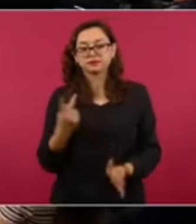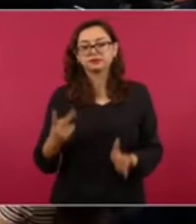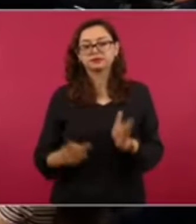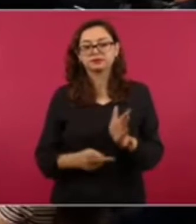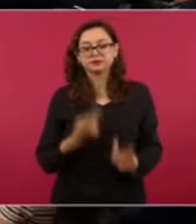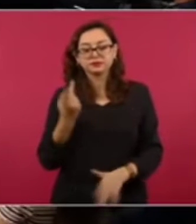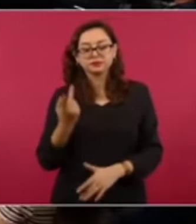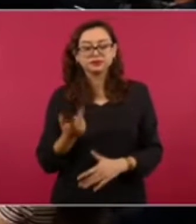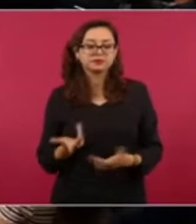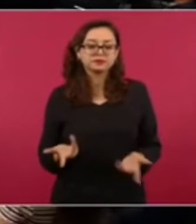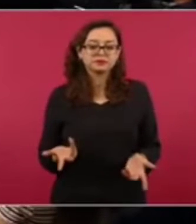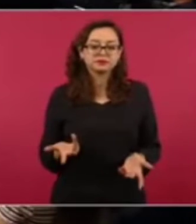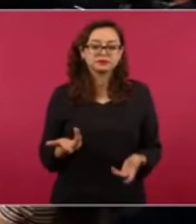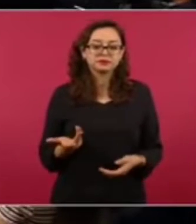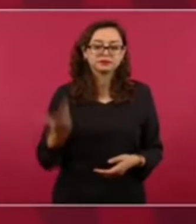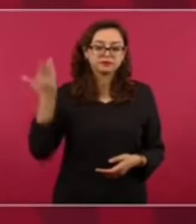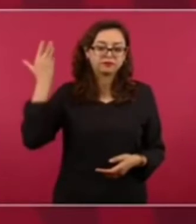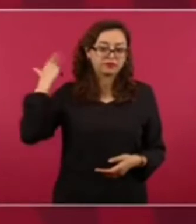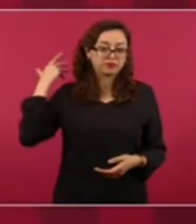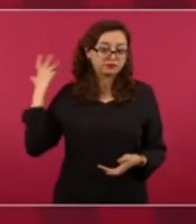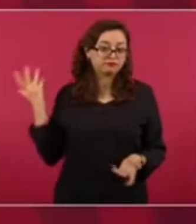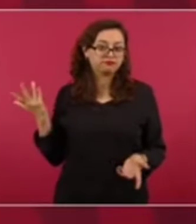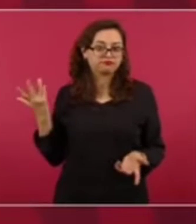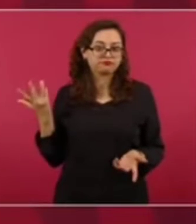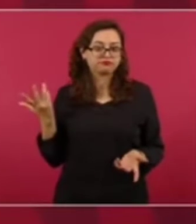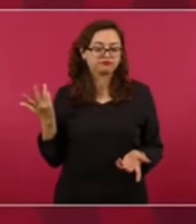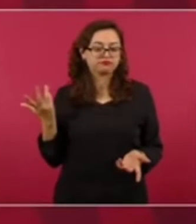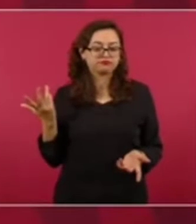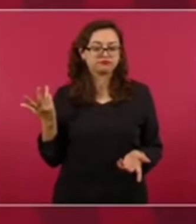¿De dónde sale el